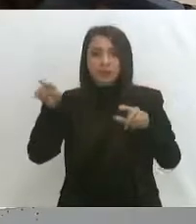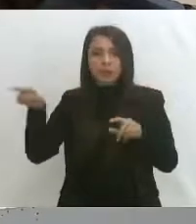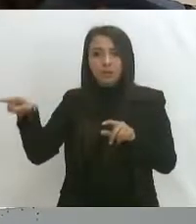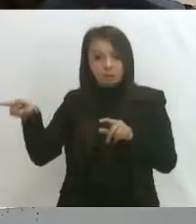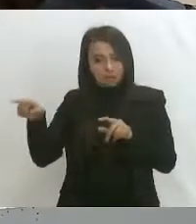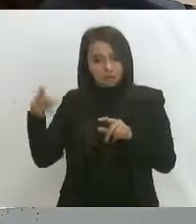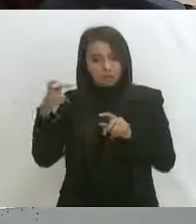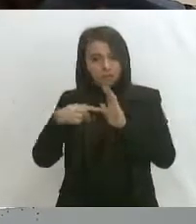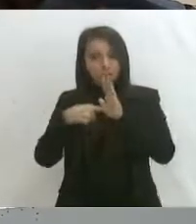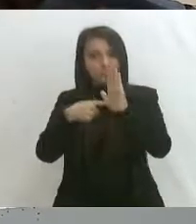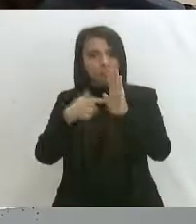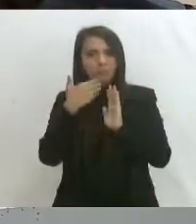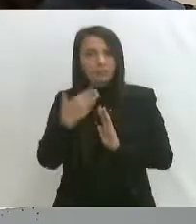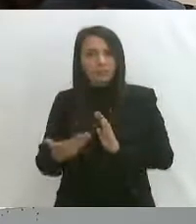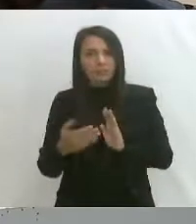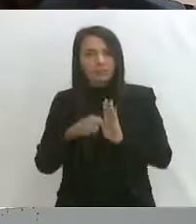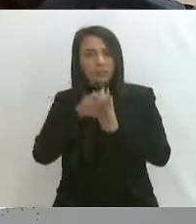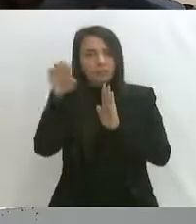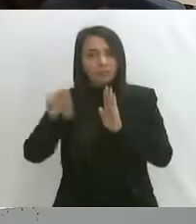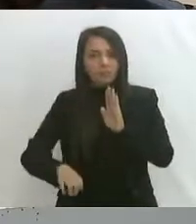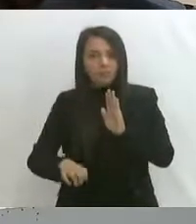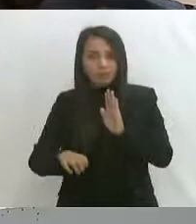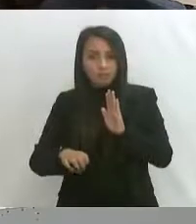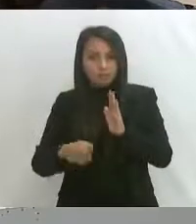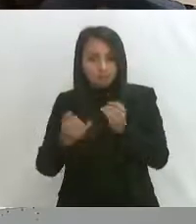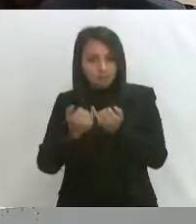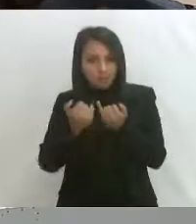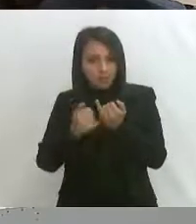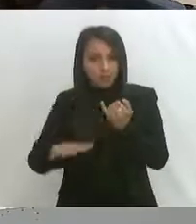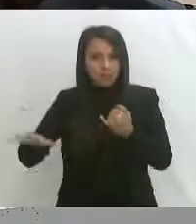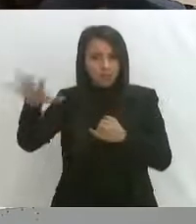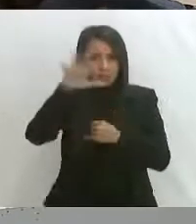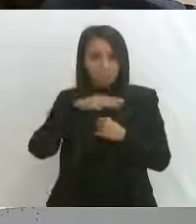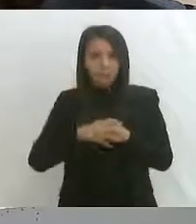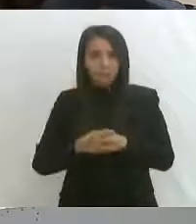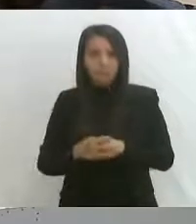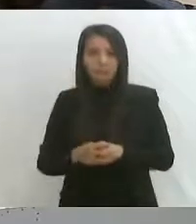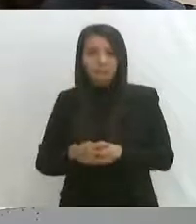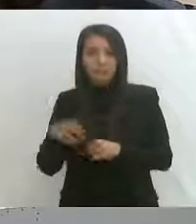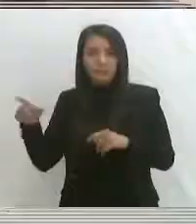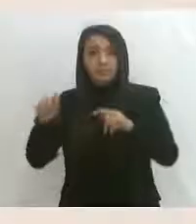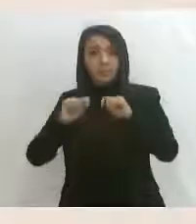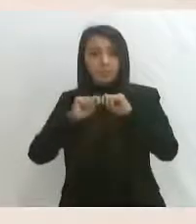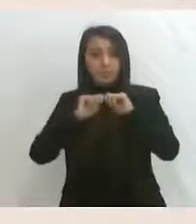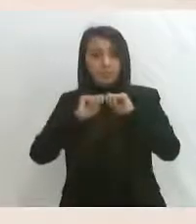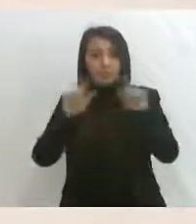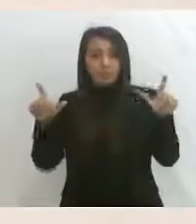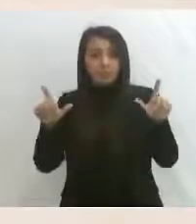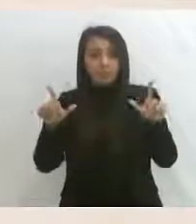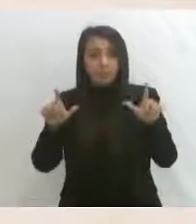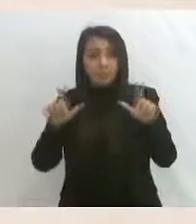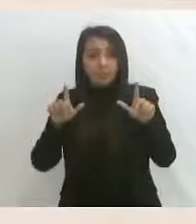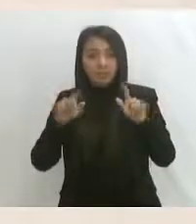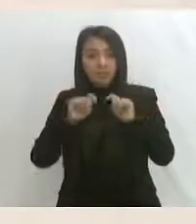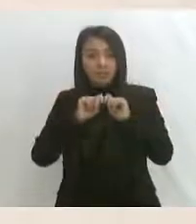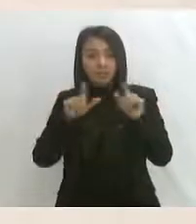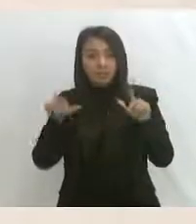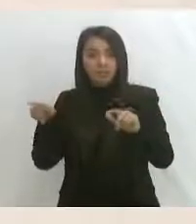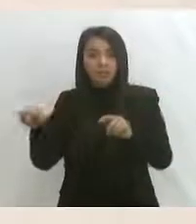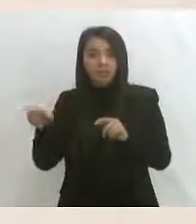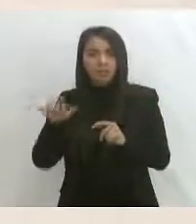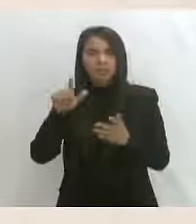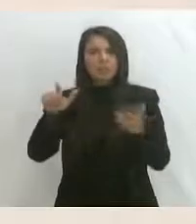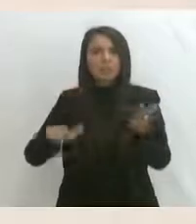seguir. En Tlaxcala, por ley, no se